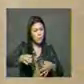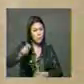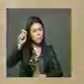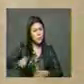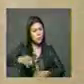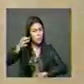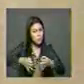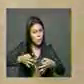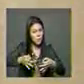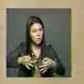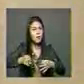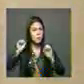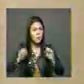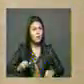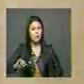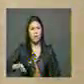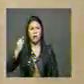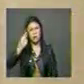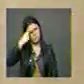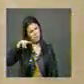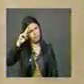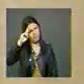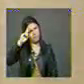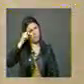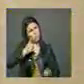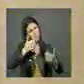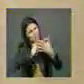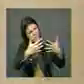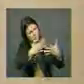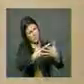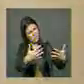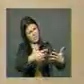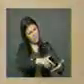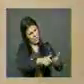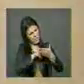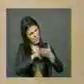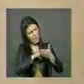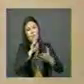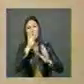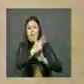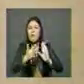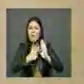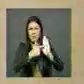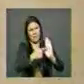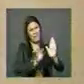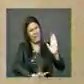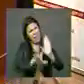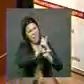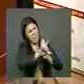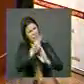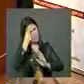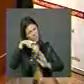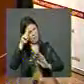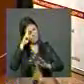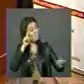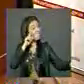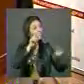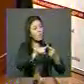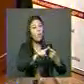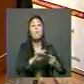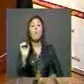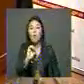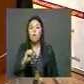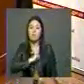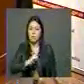la interpretación literal y exegética de la ley? ¿O existe el